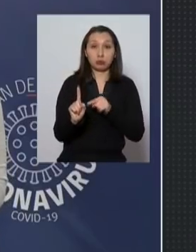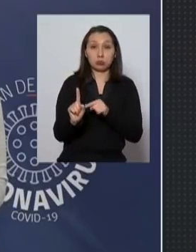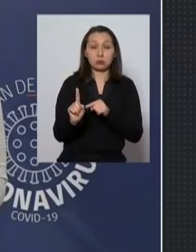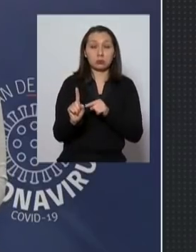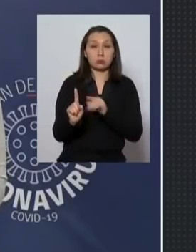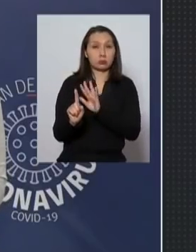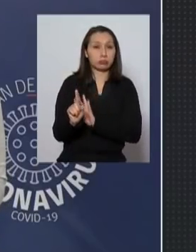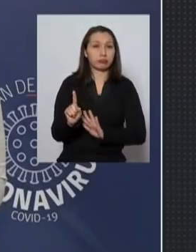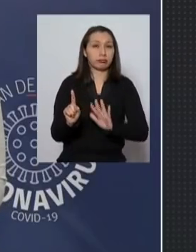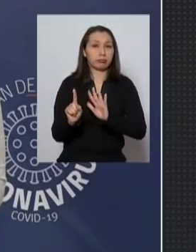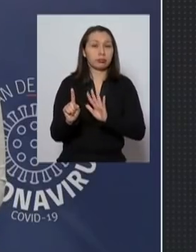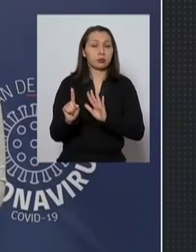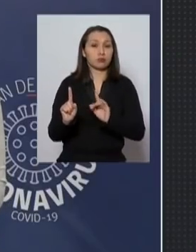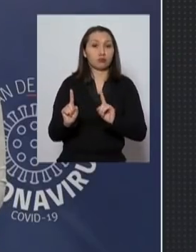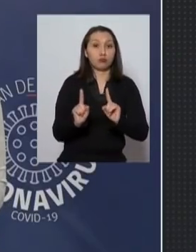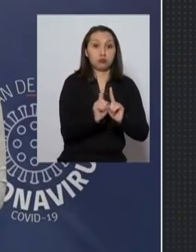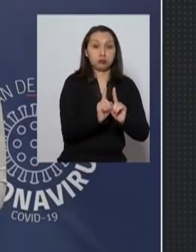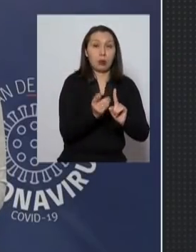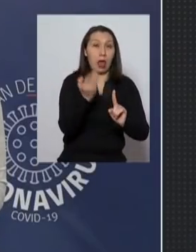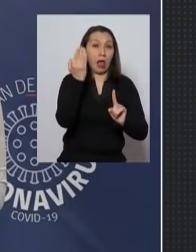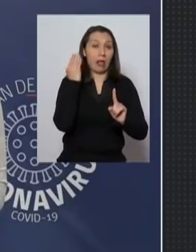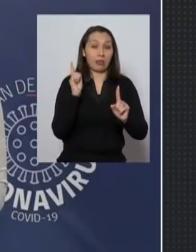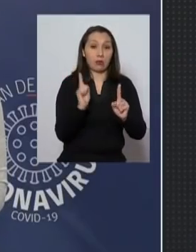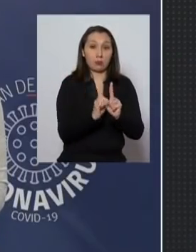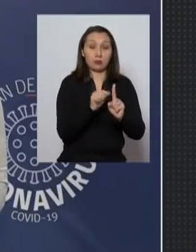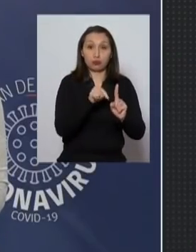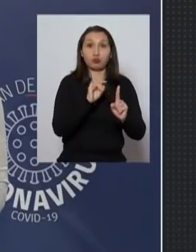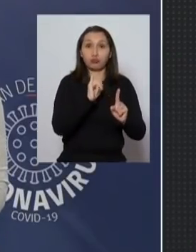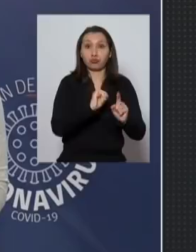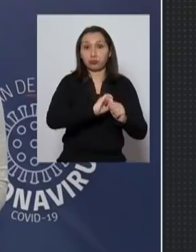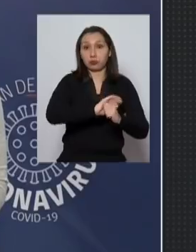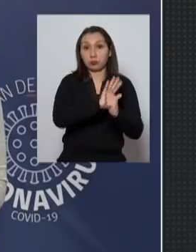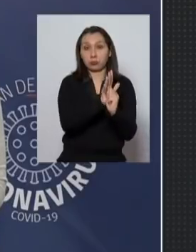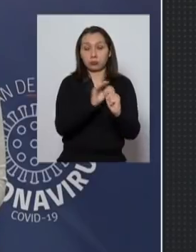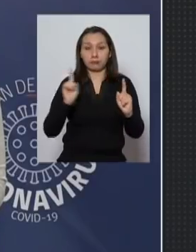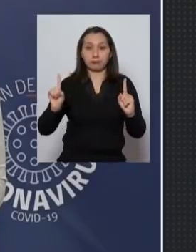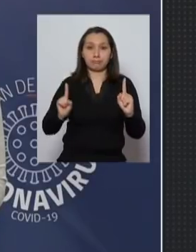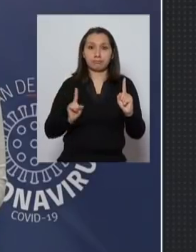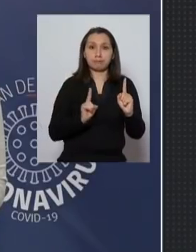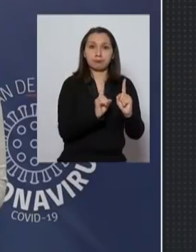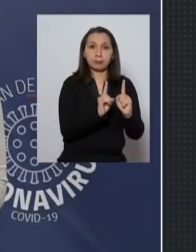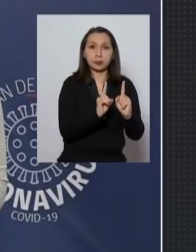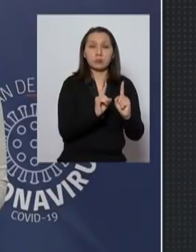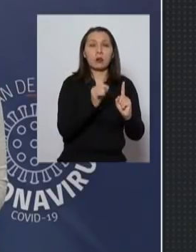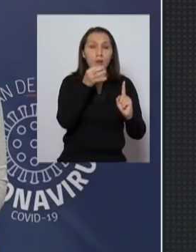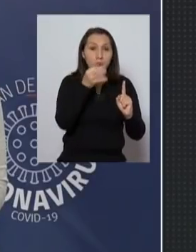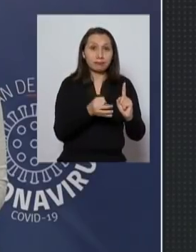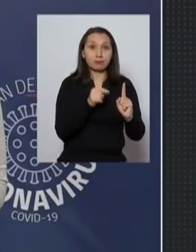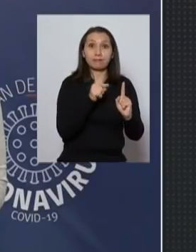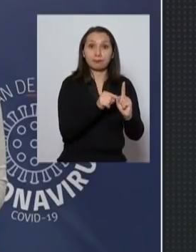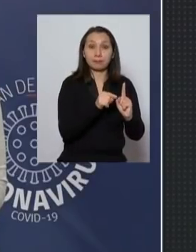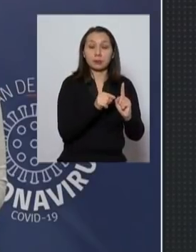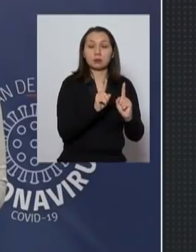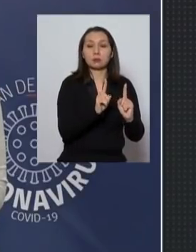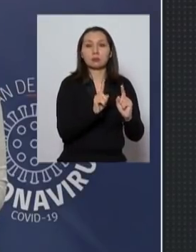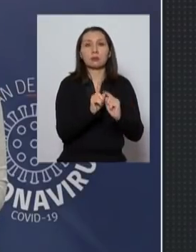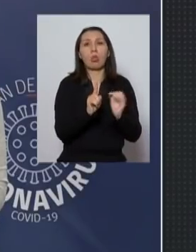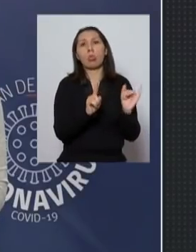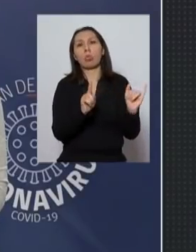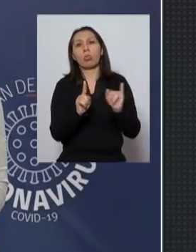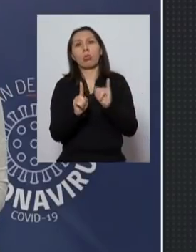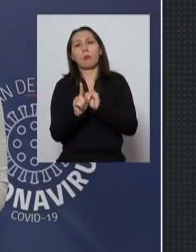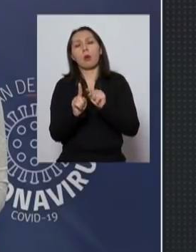un contacto estrecho de una persona que fue demostrada como coronavirus positivo y